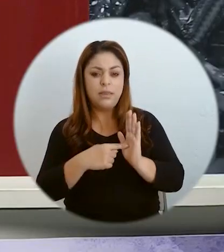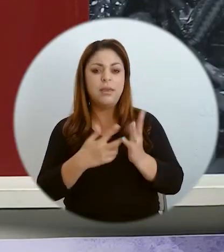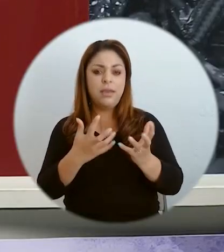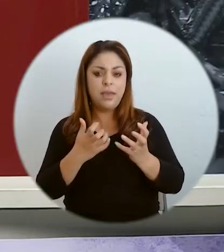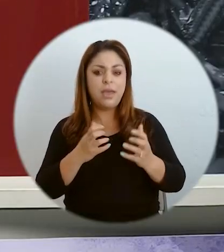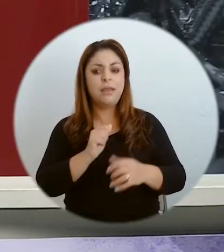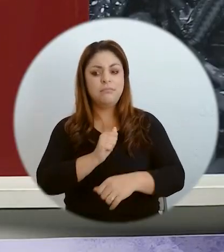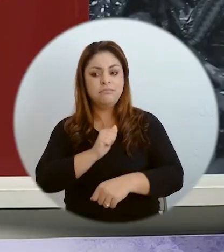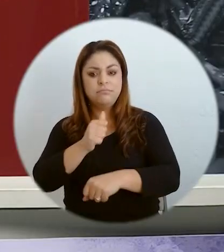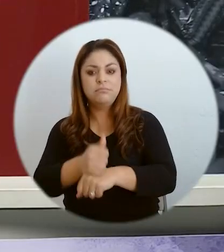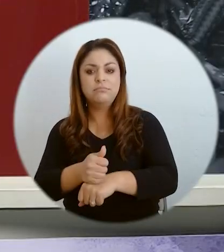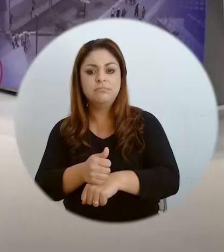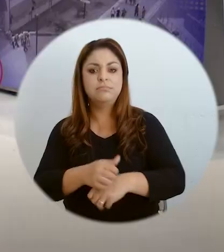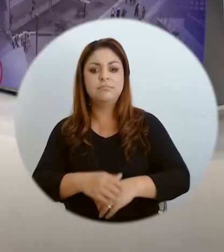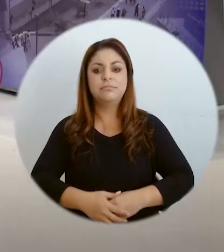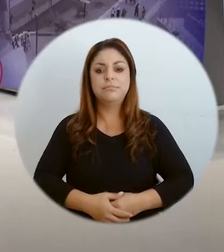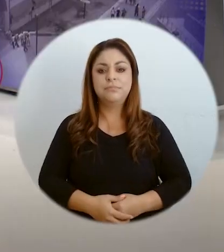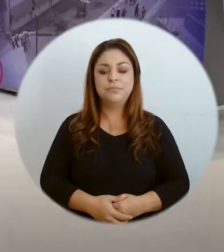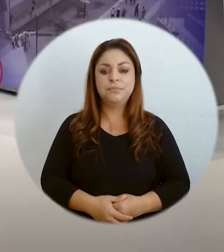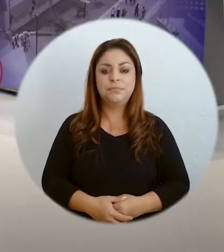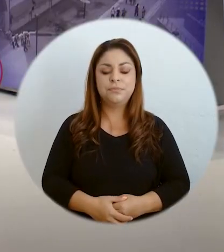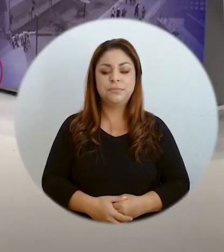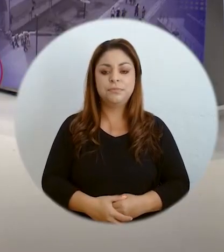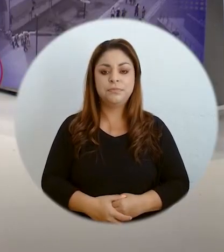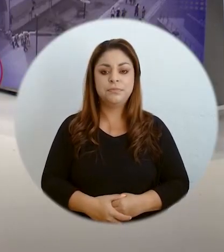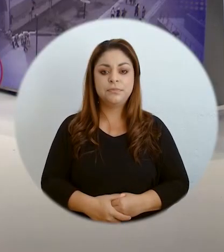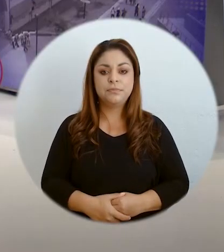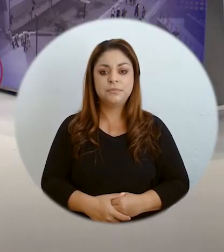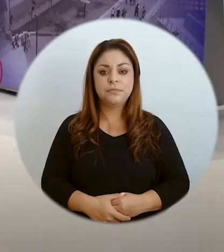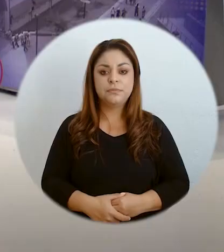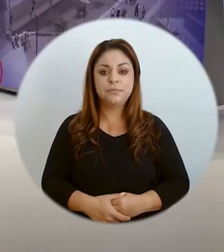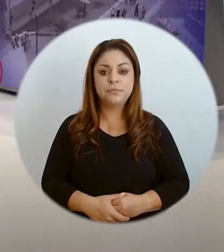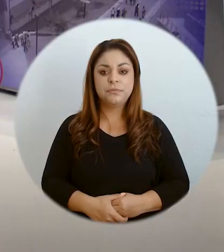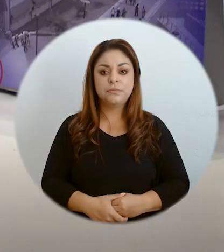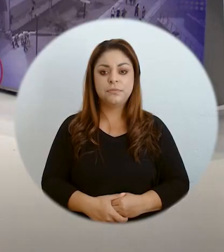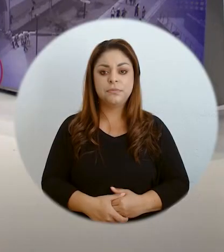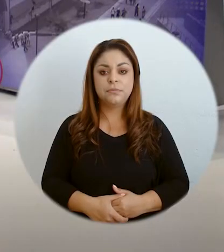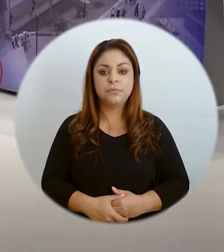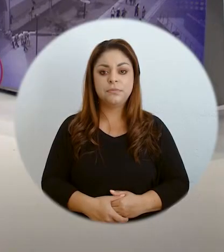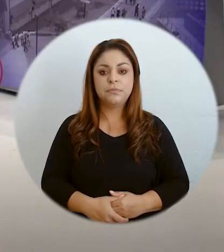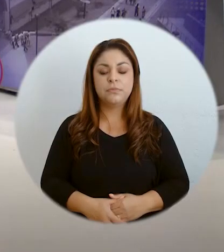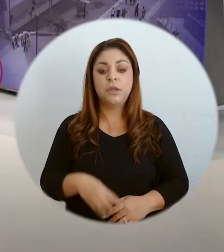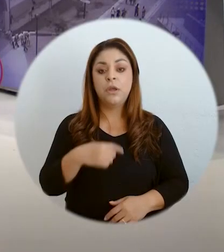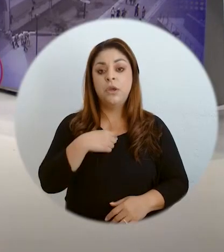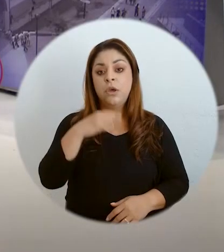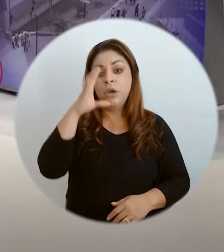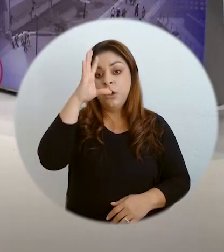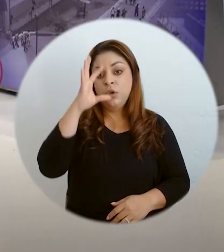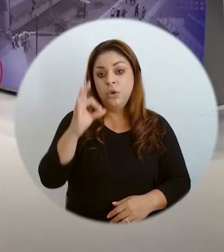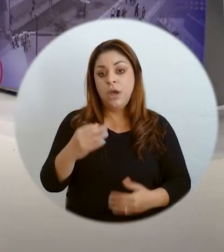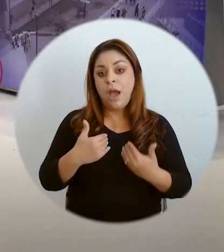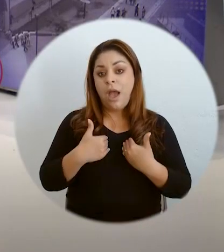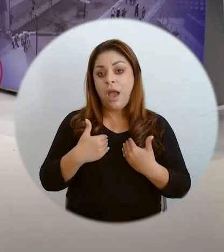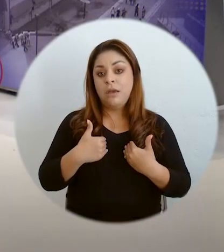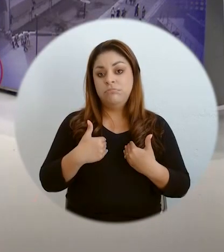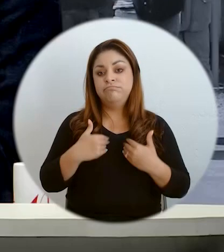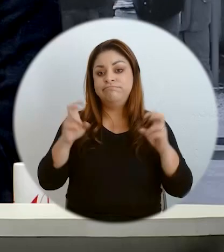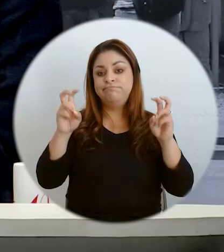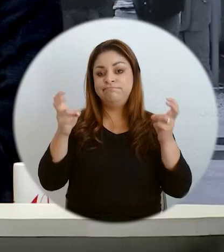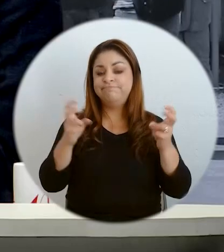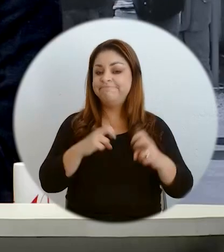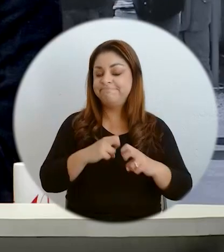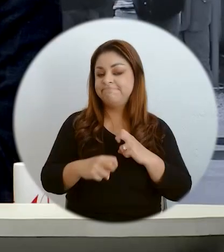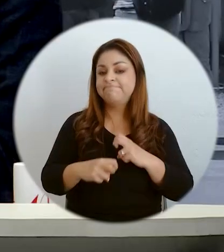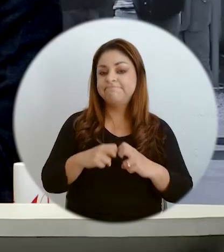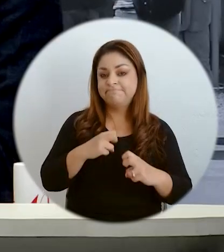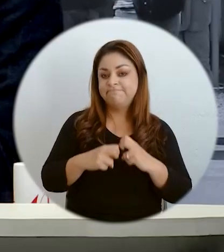imponer. Yo creo que ahí hay un aspecto, por así decirlo, problemático, en el